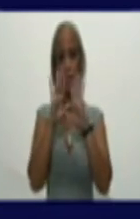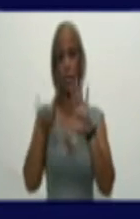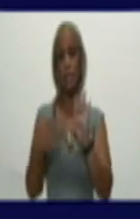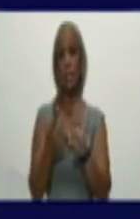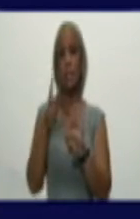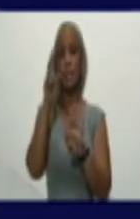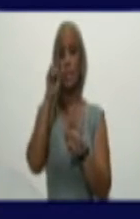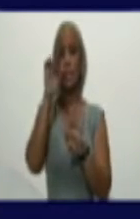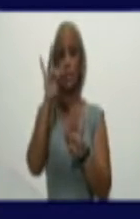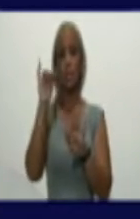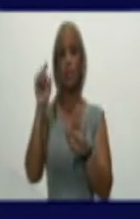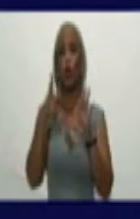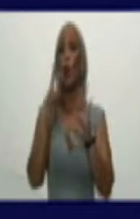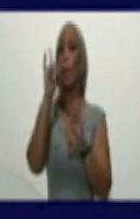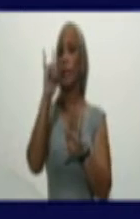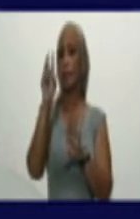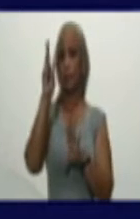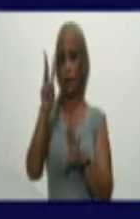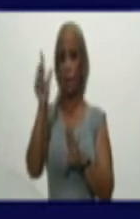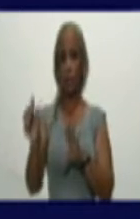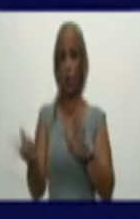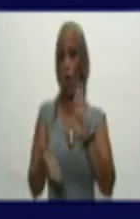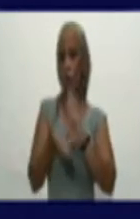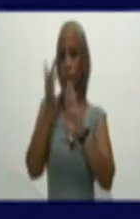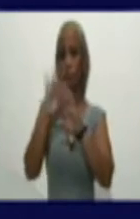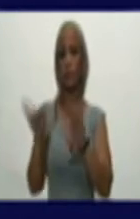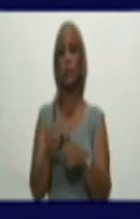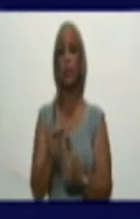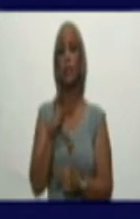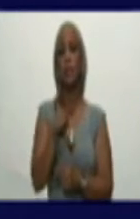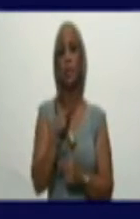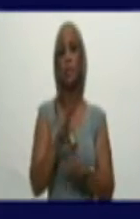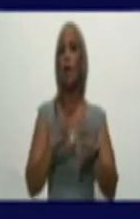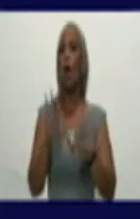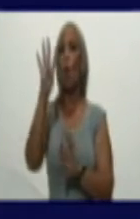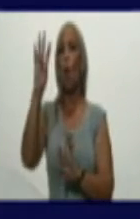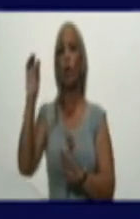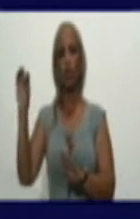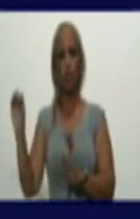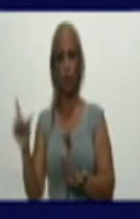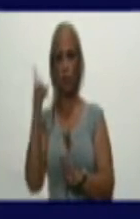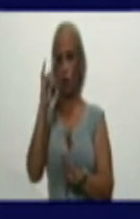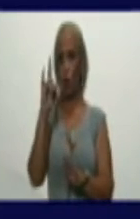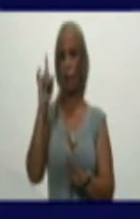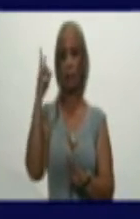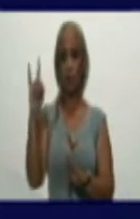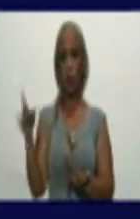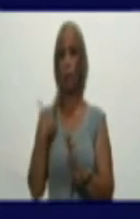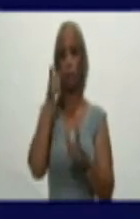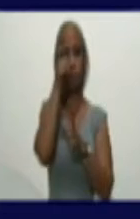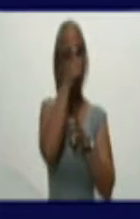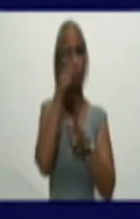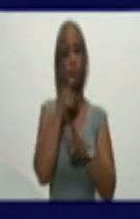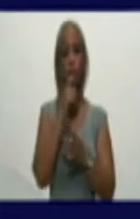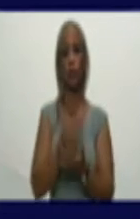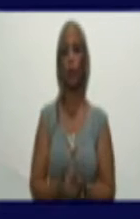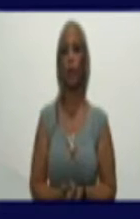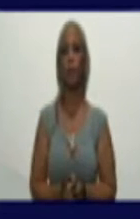personas sugestivas a la COVID y de ellas 429 clasifican como sospechosos. Es decir,